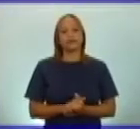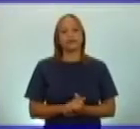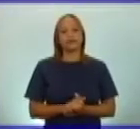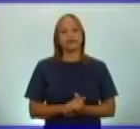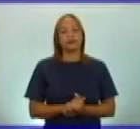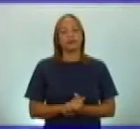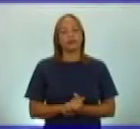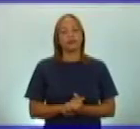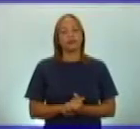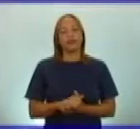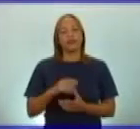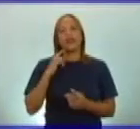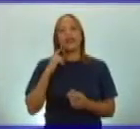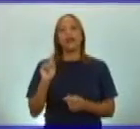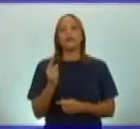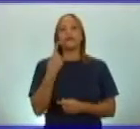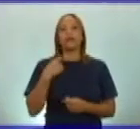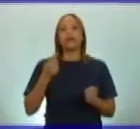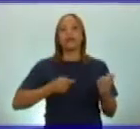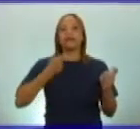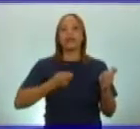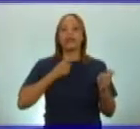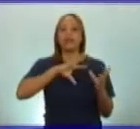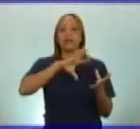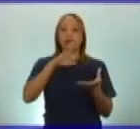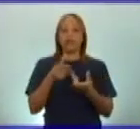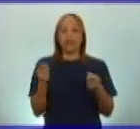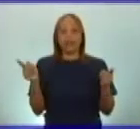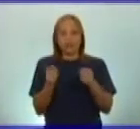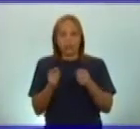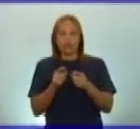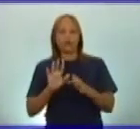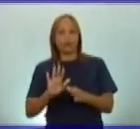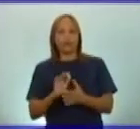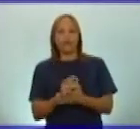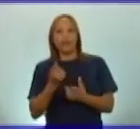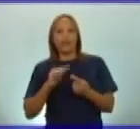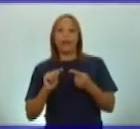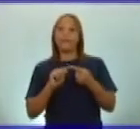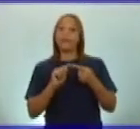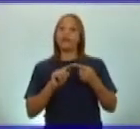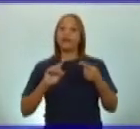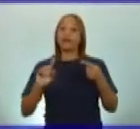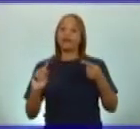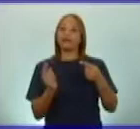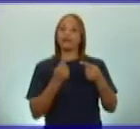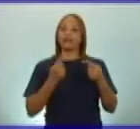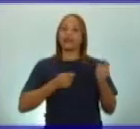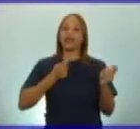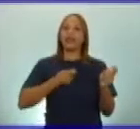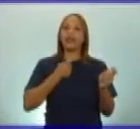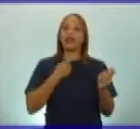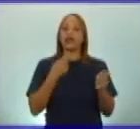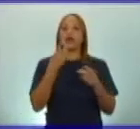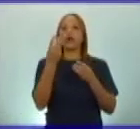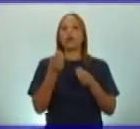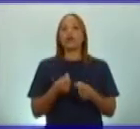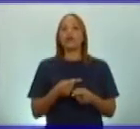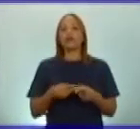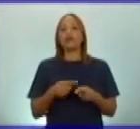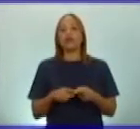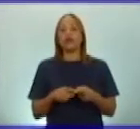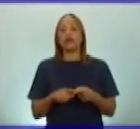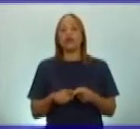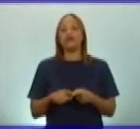Fíjense bien, la Primera Guerra Mundial, para ir resumiendo esta primera parte. Esta Primera Guerra Mundial, como resultado, va a agravar